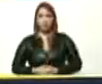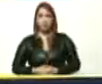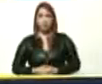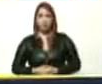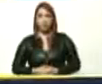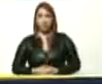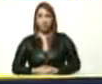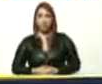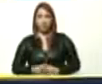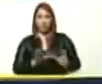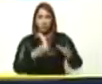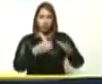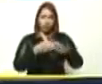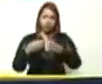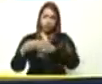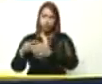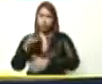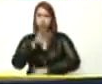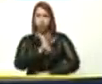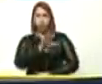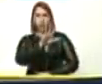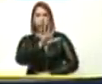de la brigada, 256,